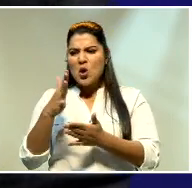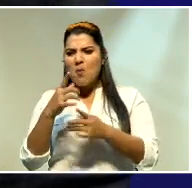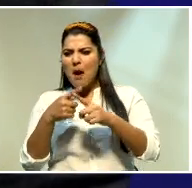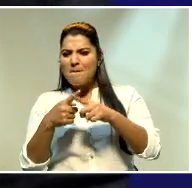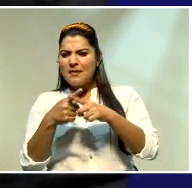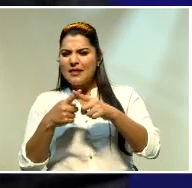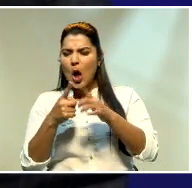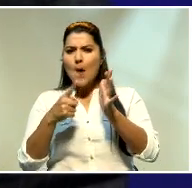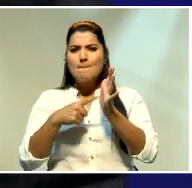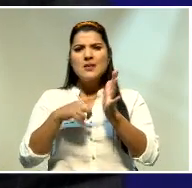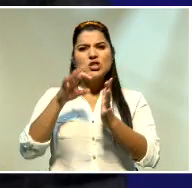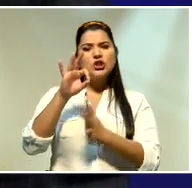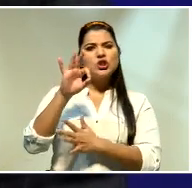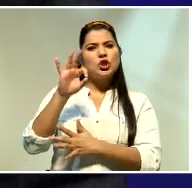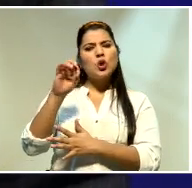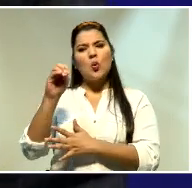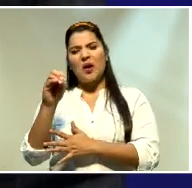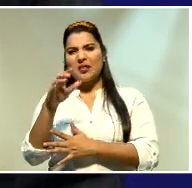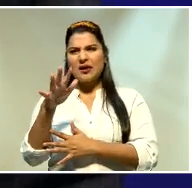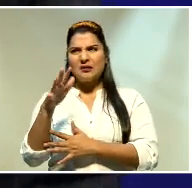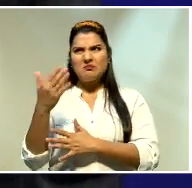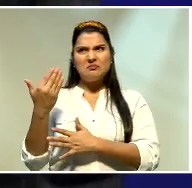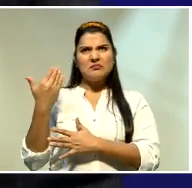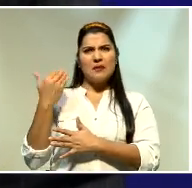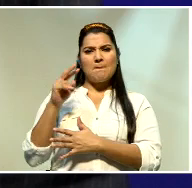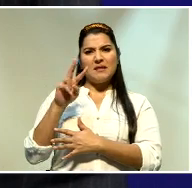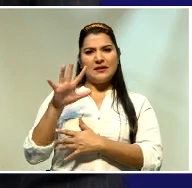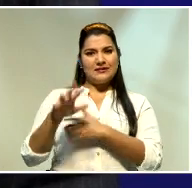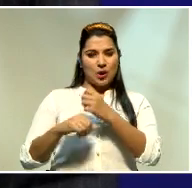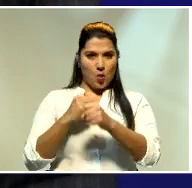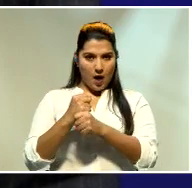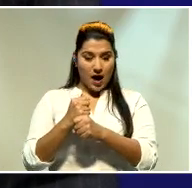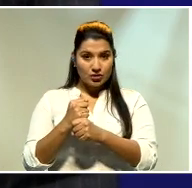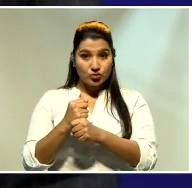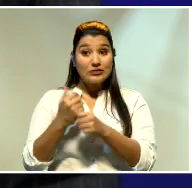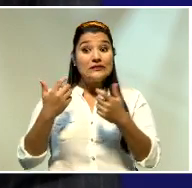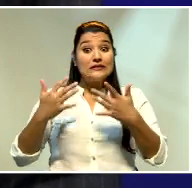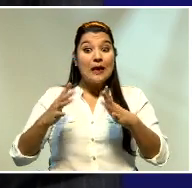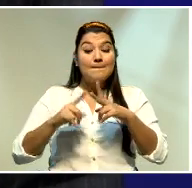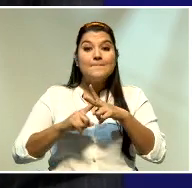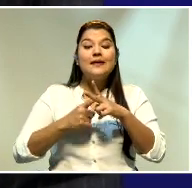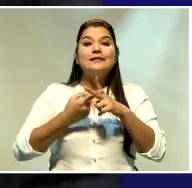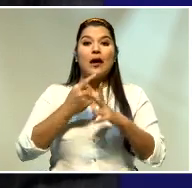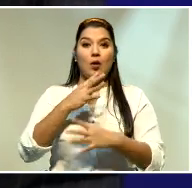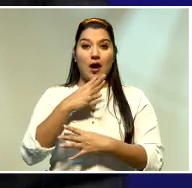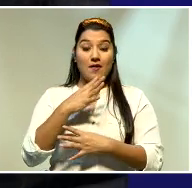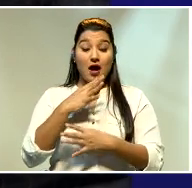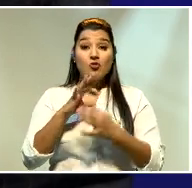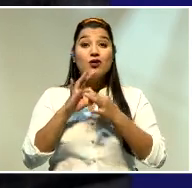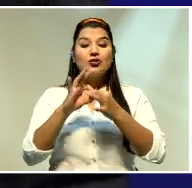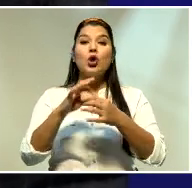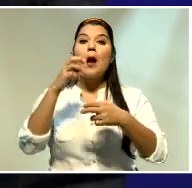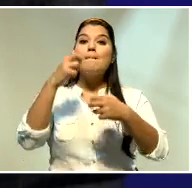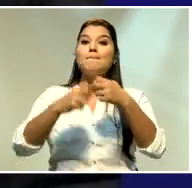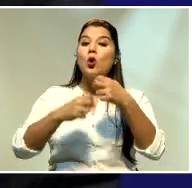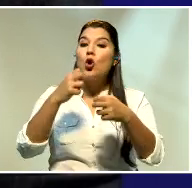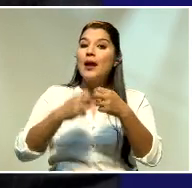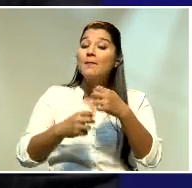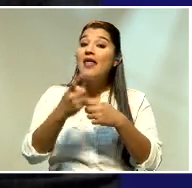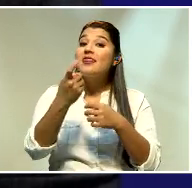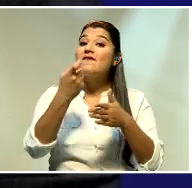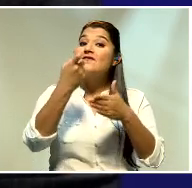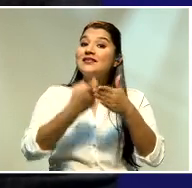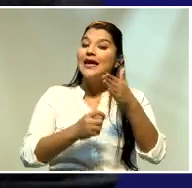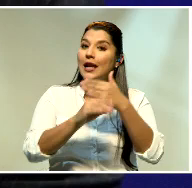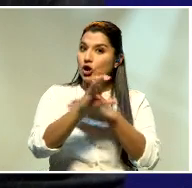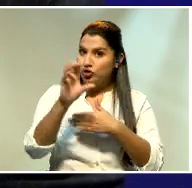90, hace 25 años, se hablaba del problema del déficit fiscal en